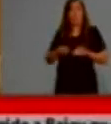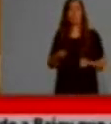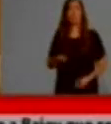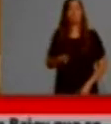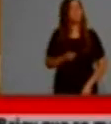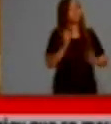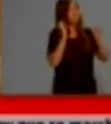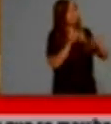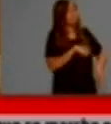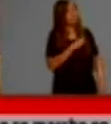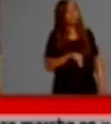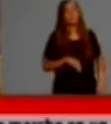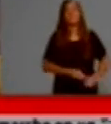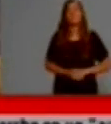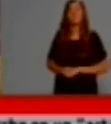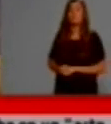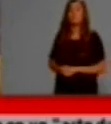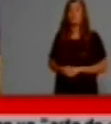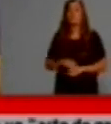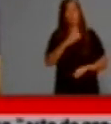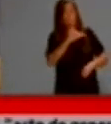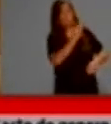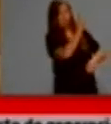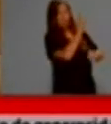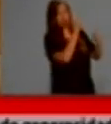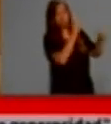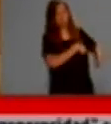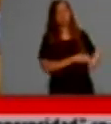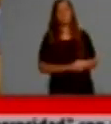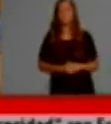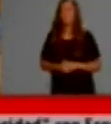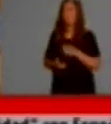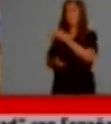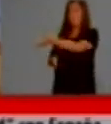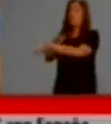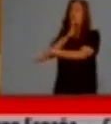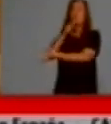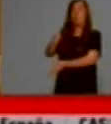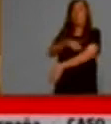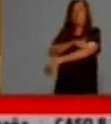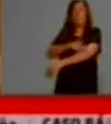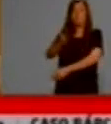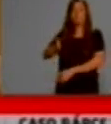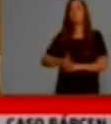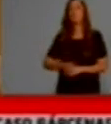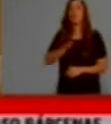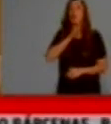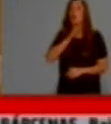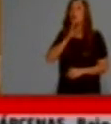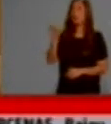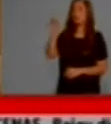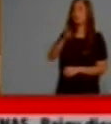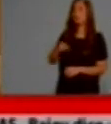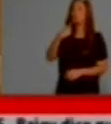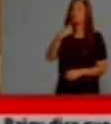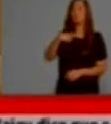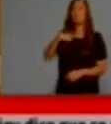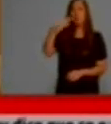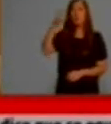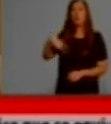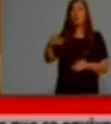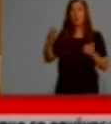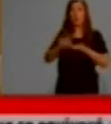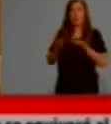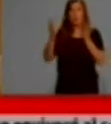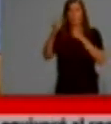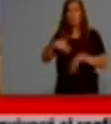Sí, presidente. Presidente de la Cámara, sí. Presidente, como decía, sin verdad no hay confianza, sin verdad